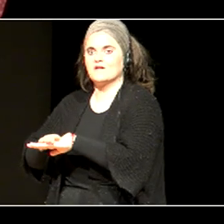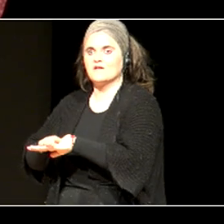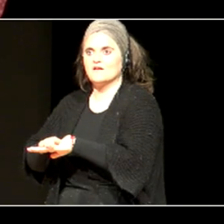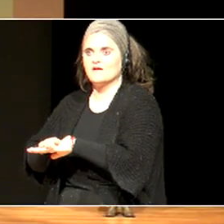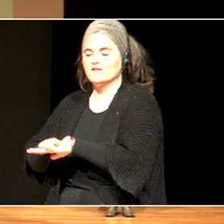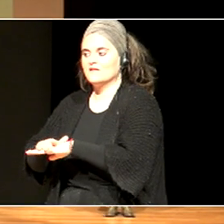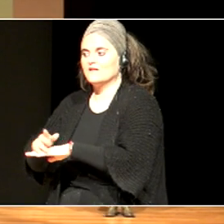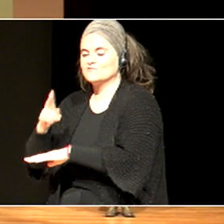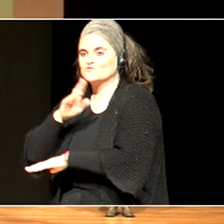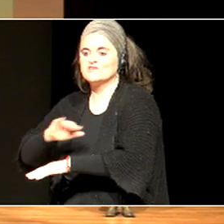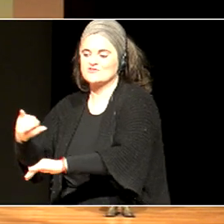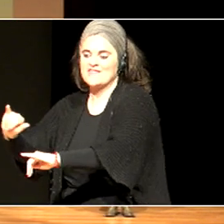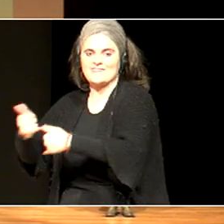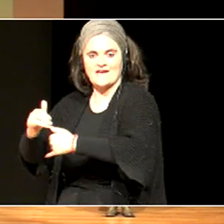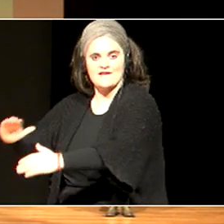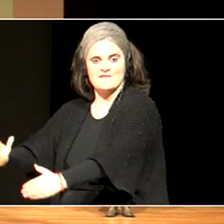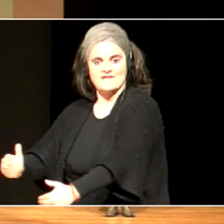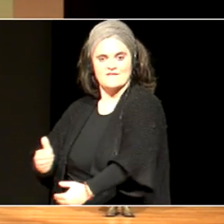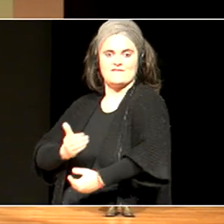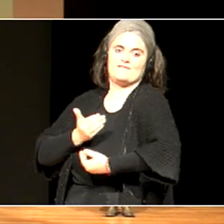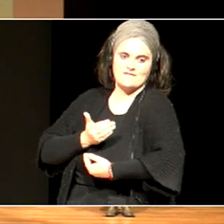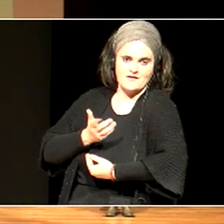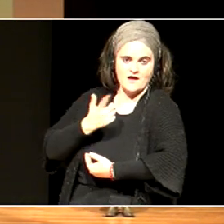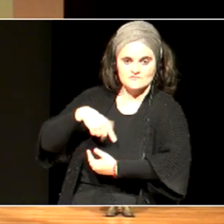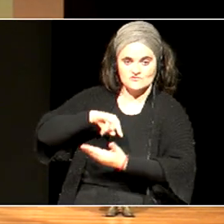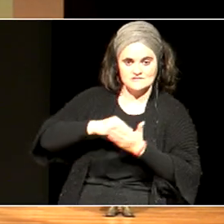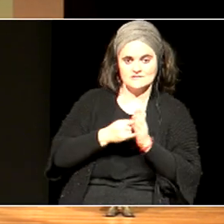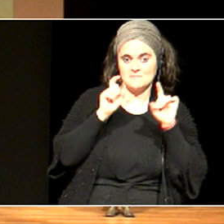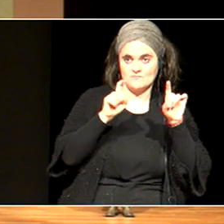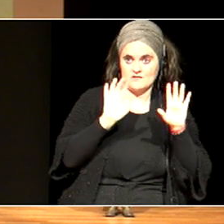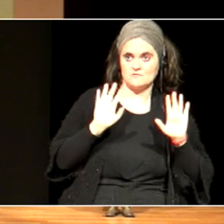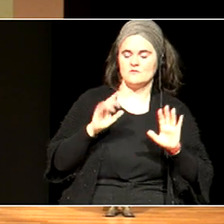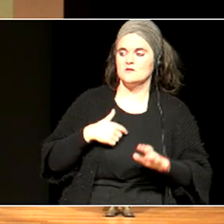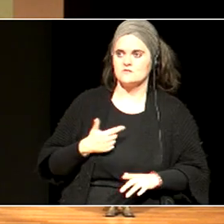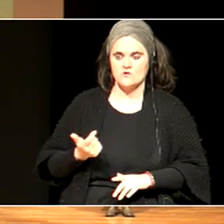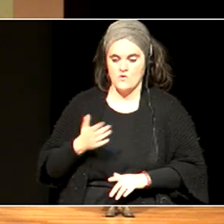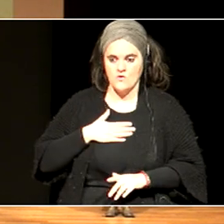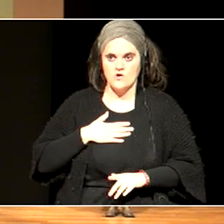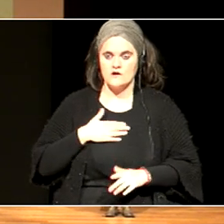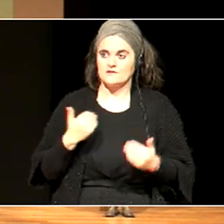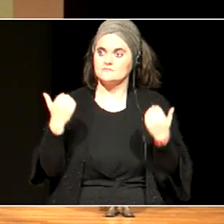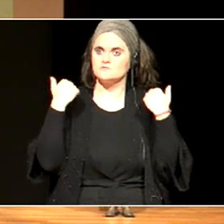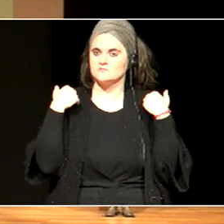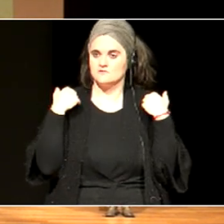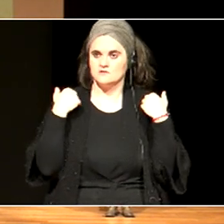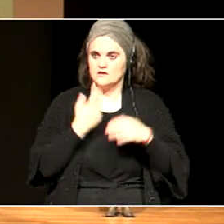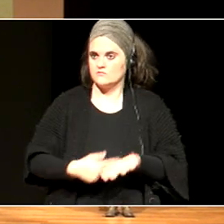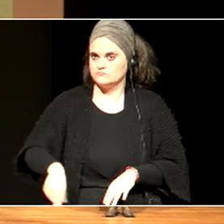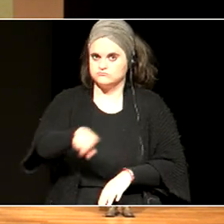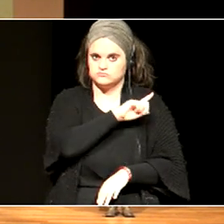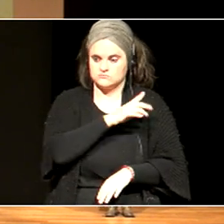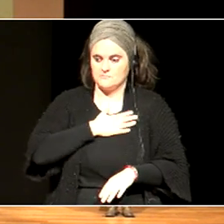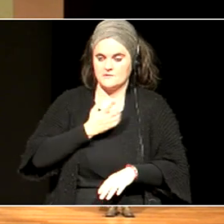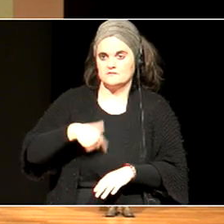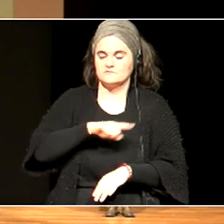ya mí eso me parece de una responsabilidad personal brutal como docente pero de un agradecimiento absoluto las